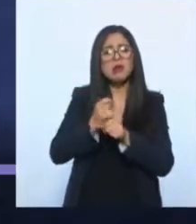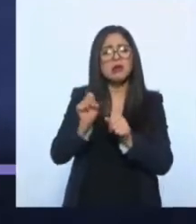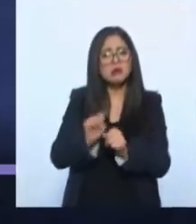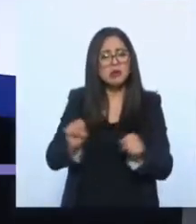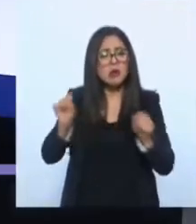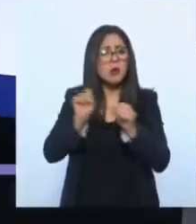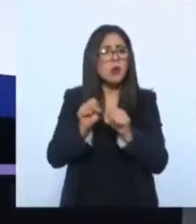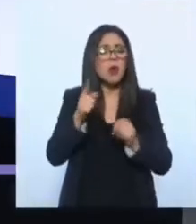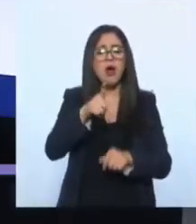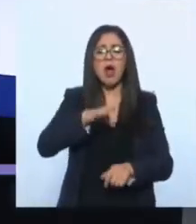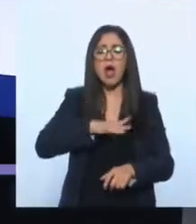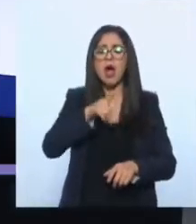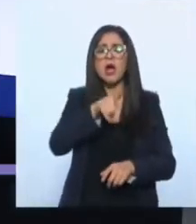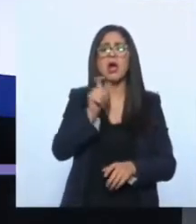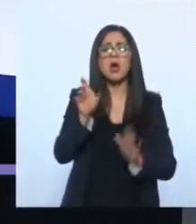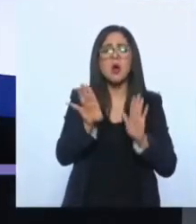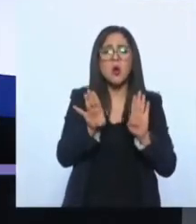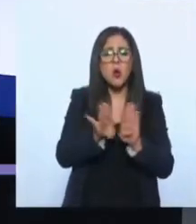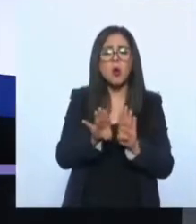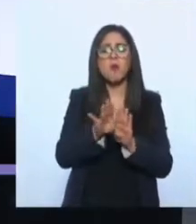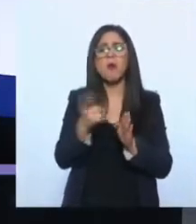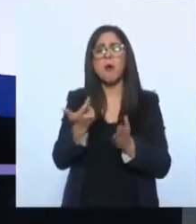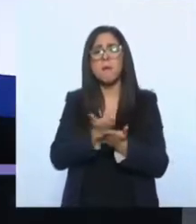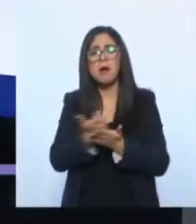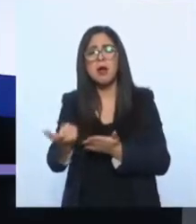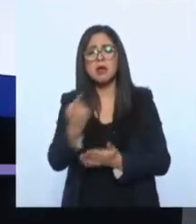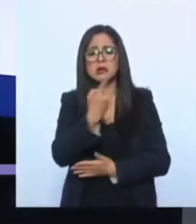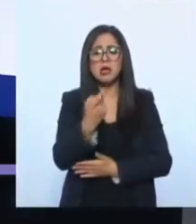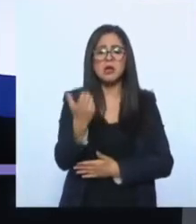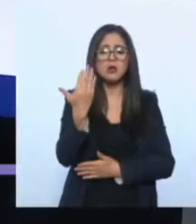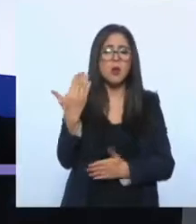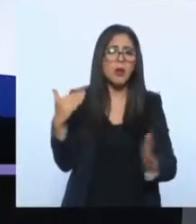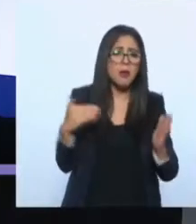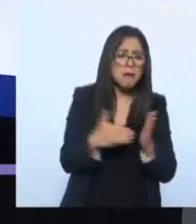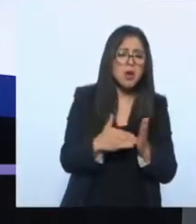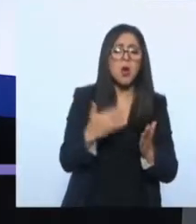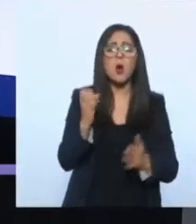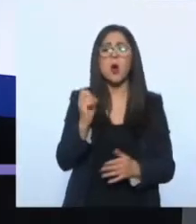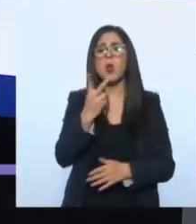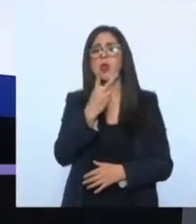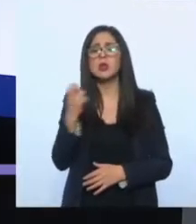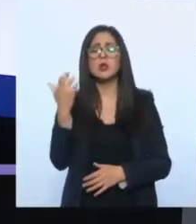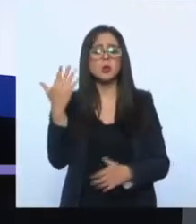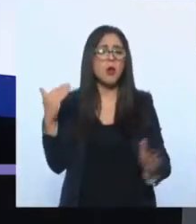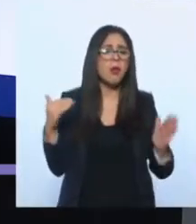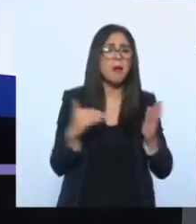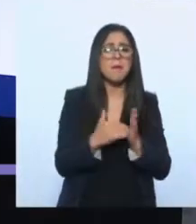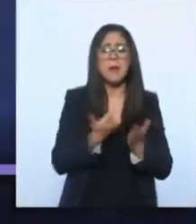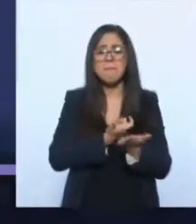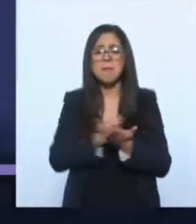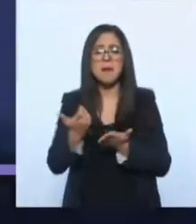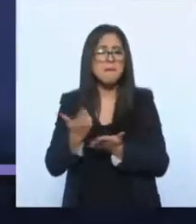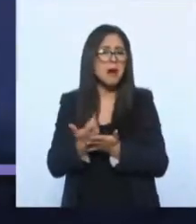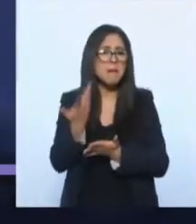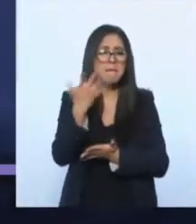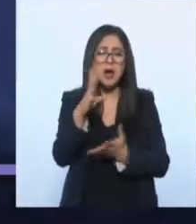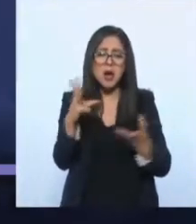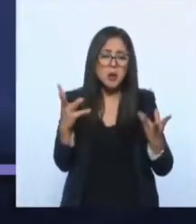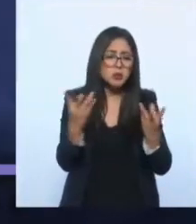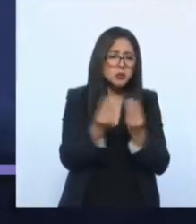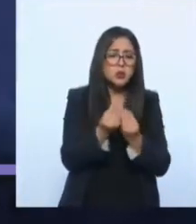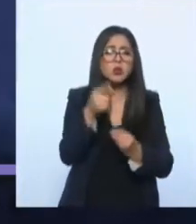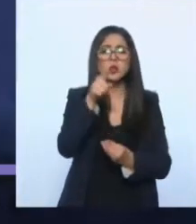aunque sean básicas, que hablamos de 150,000 pesos o 250,000 pesos, que es aproximándolo a una